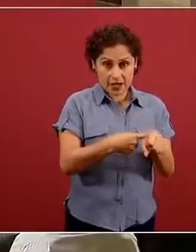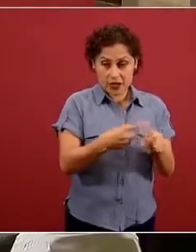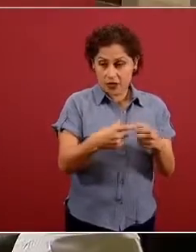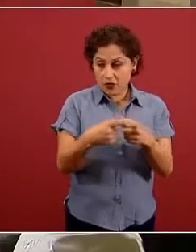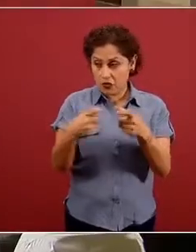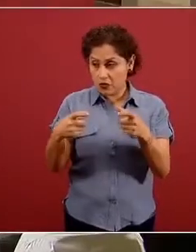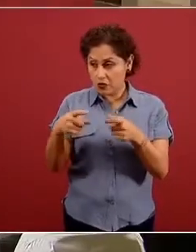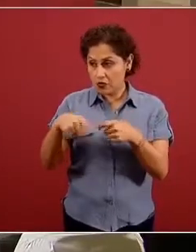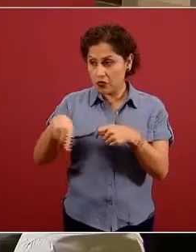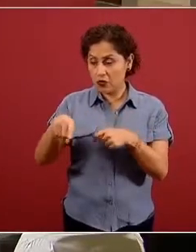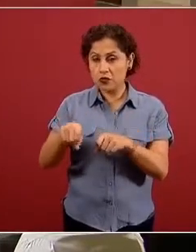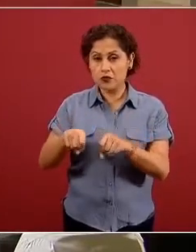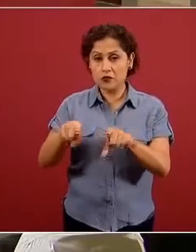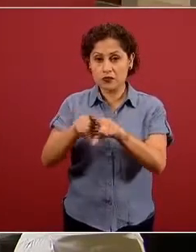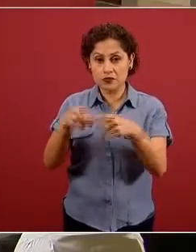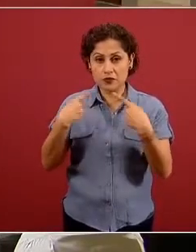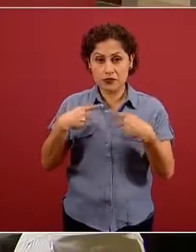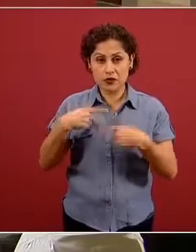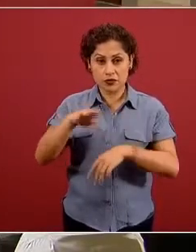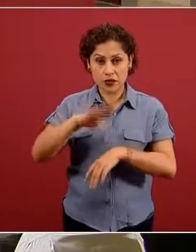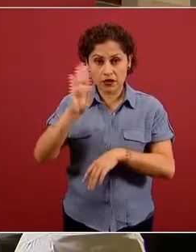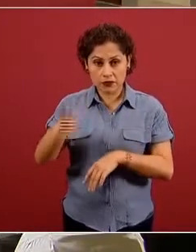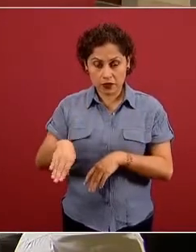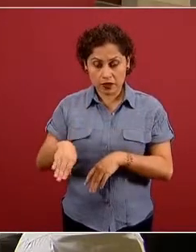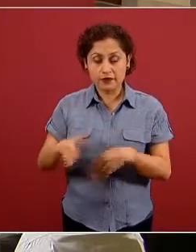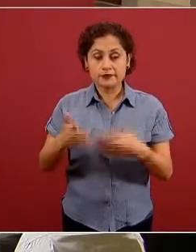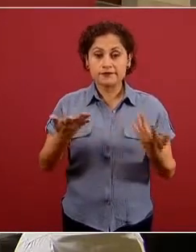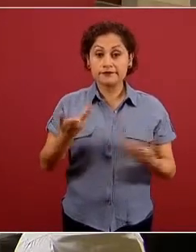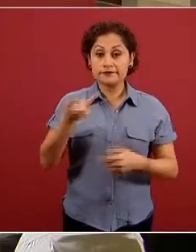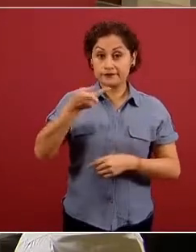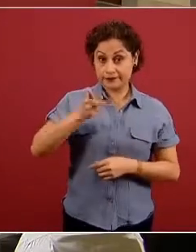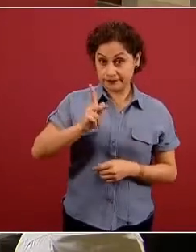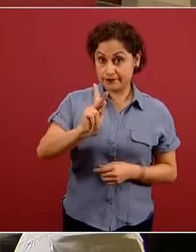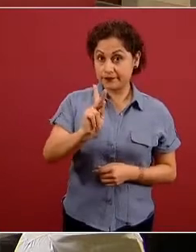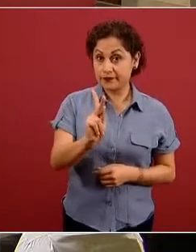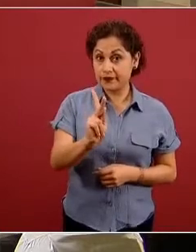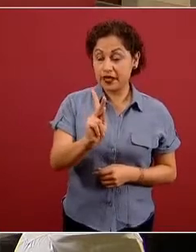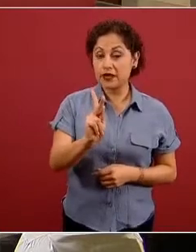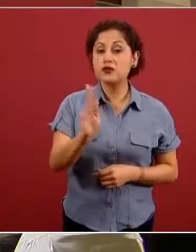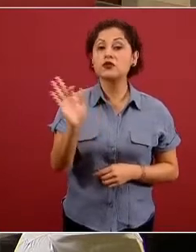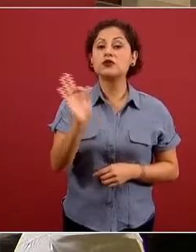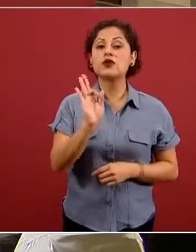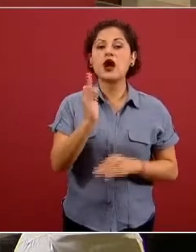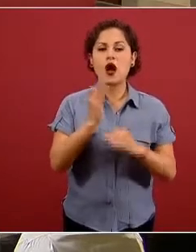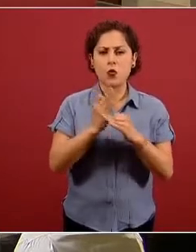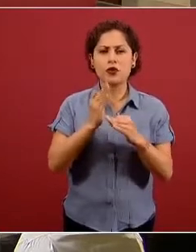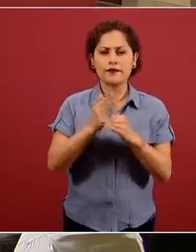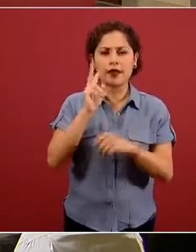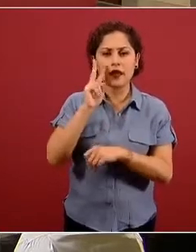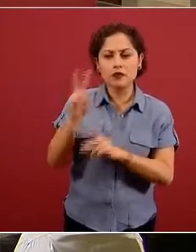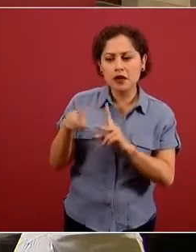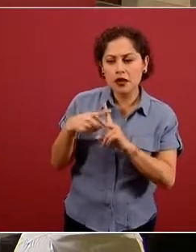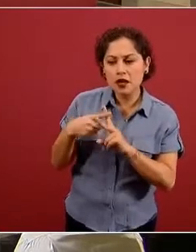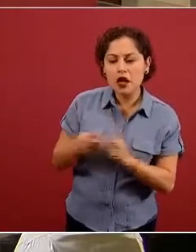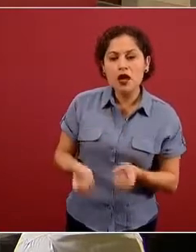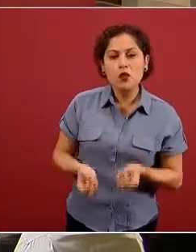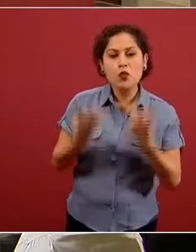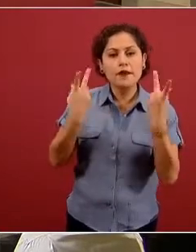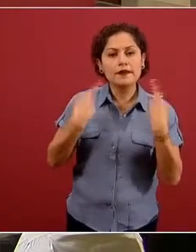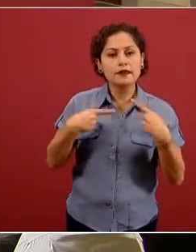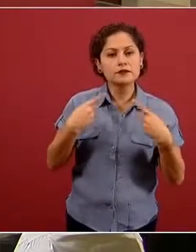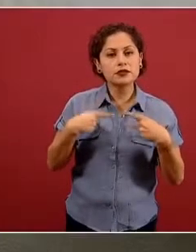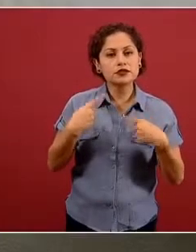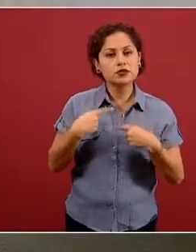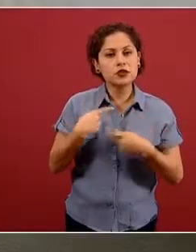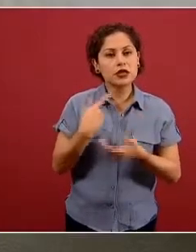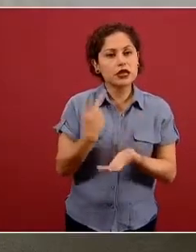vida. Pero si lo vemos específicamente en las personas críticamente enfermas, es decir, aquellas